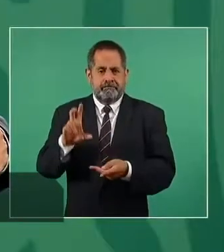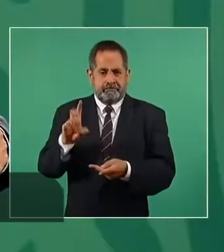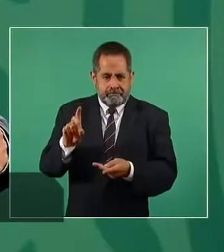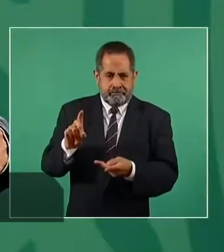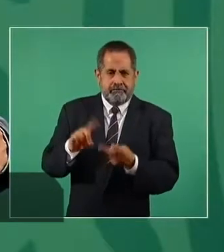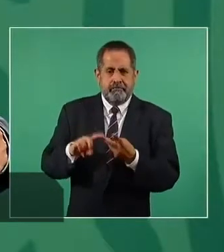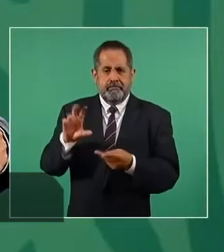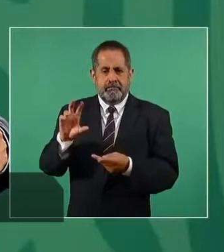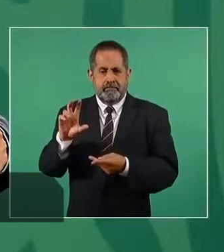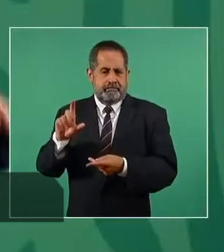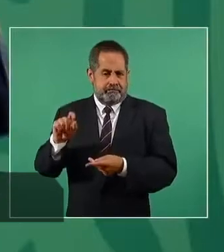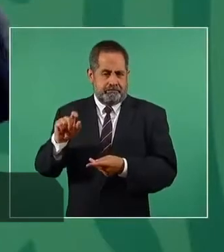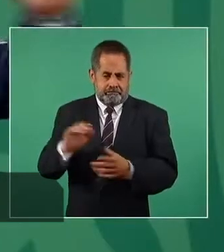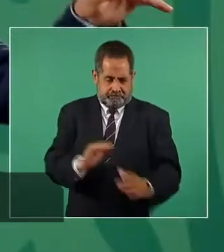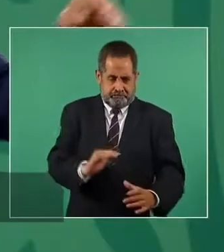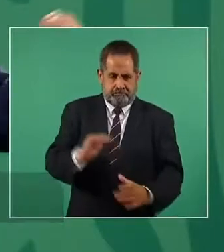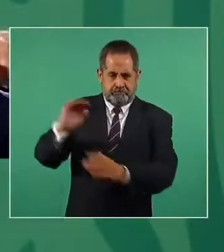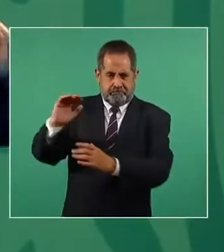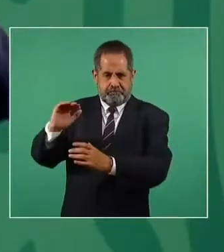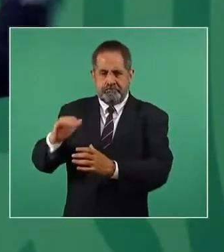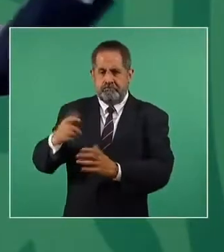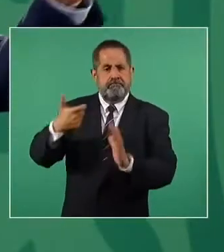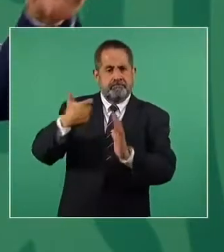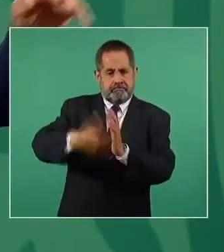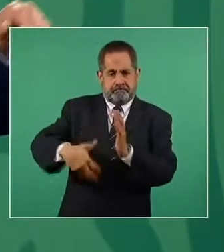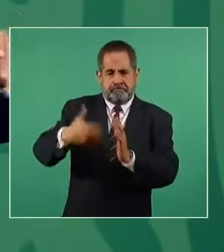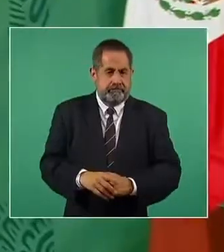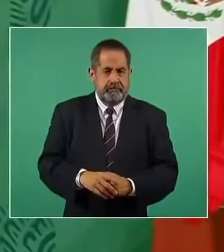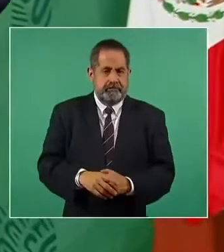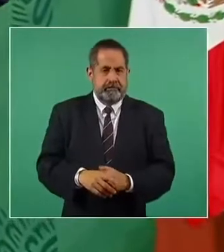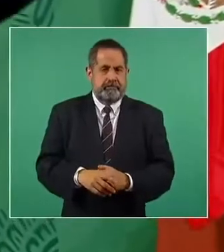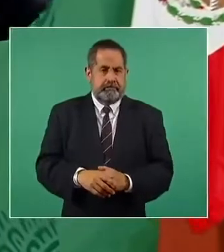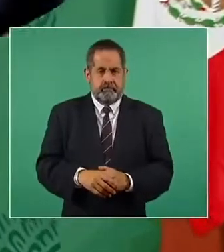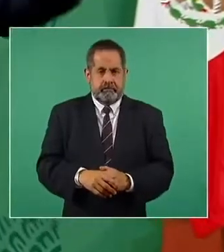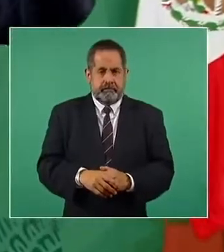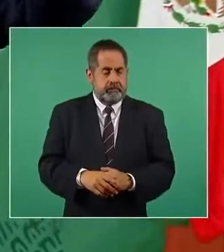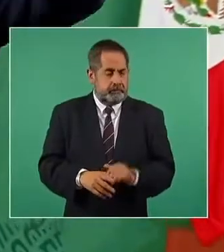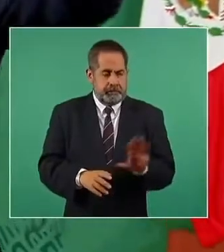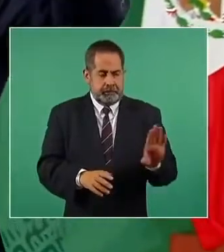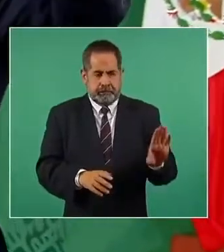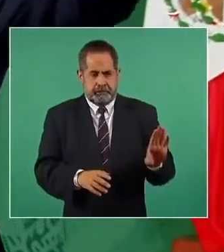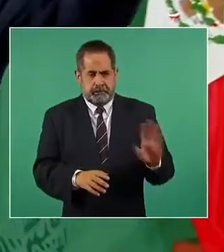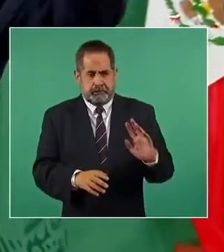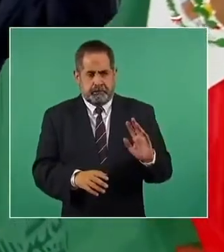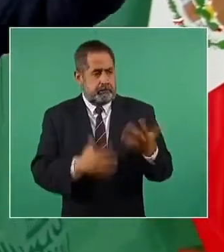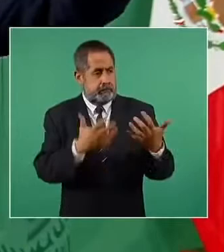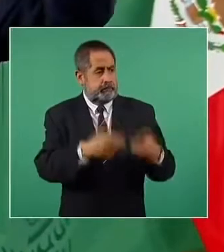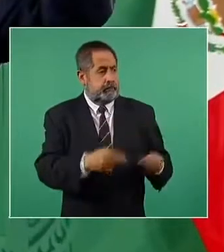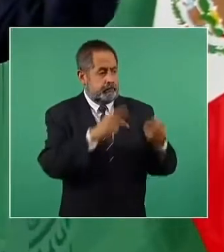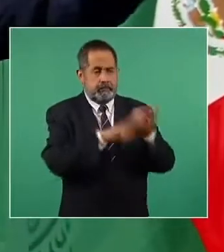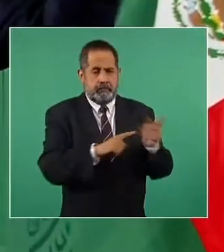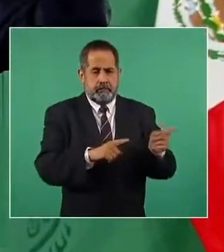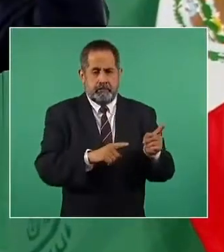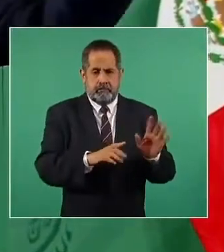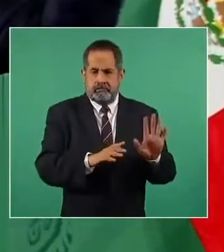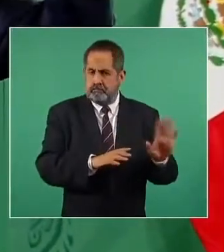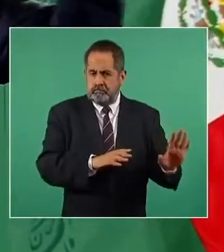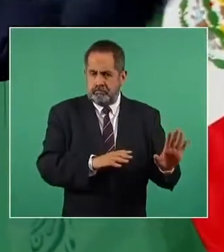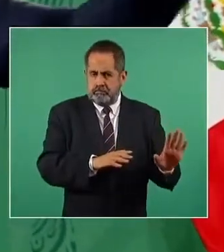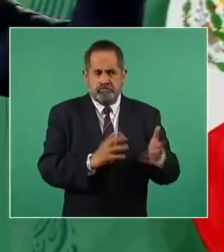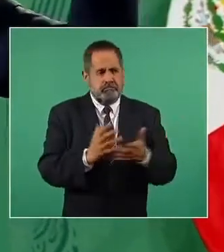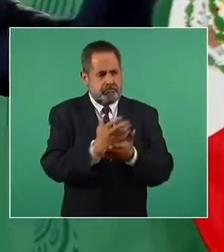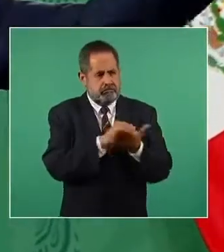kilos a precios bajos en las colonias, sin que estas otras empresas particulares